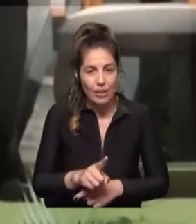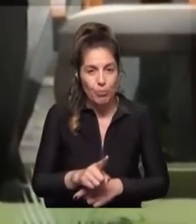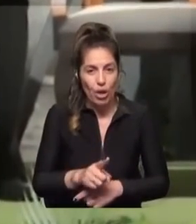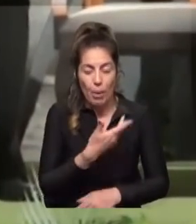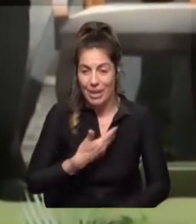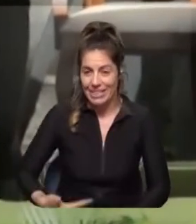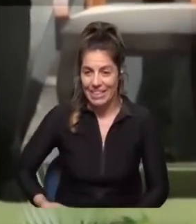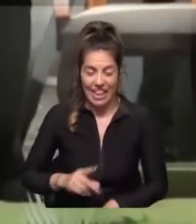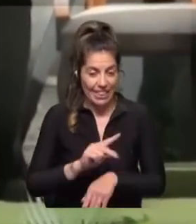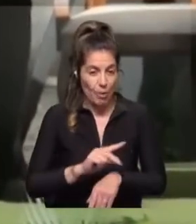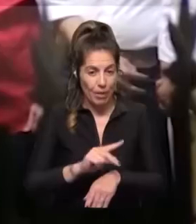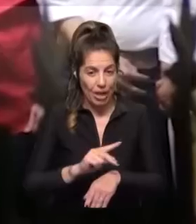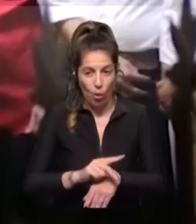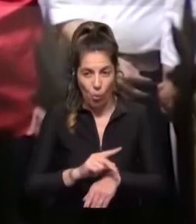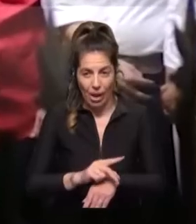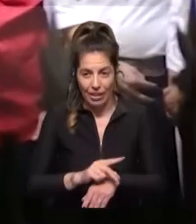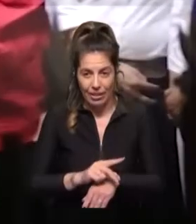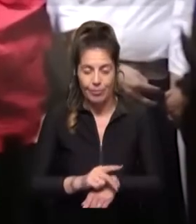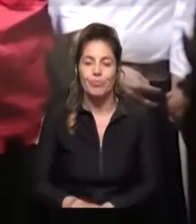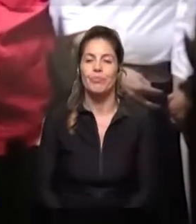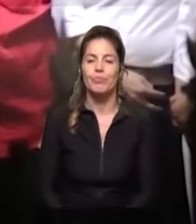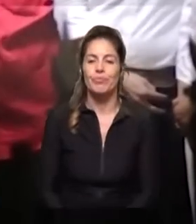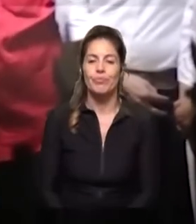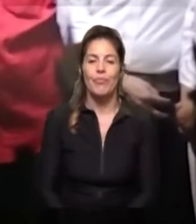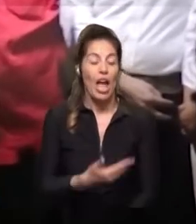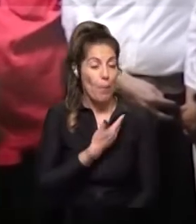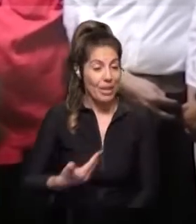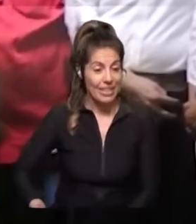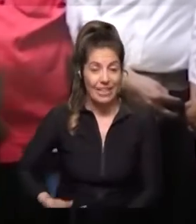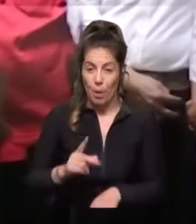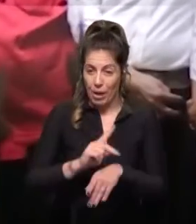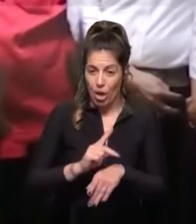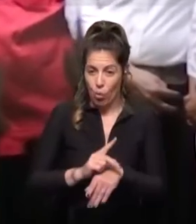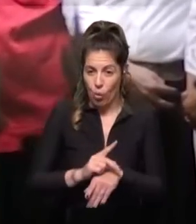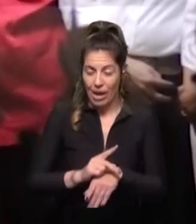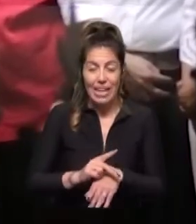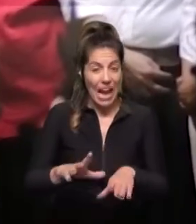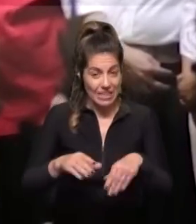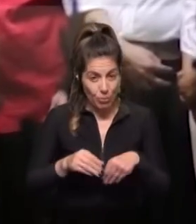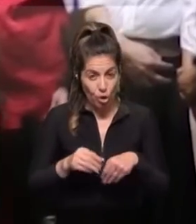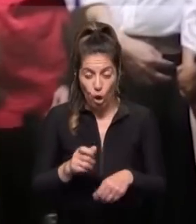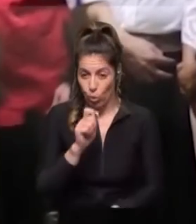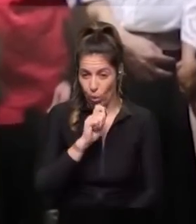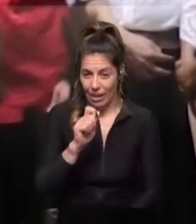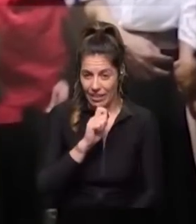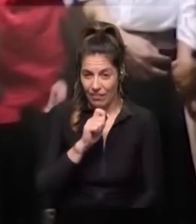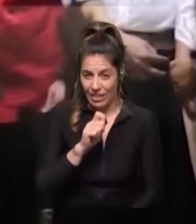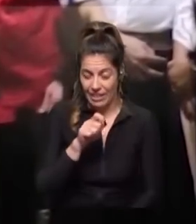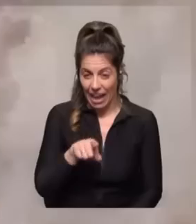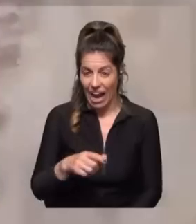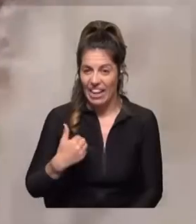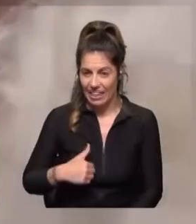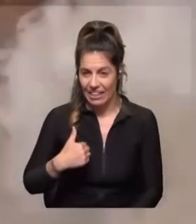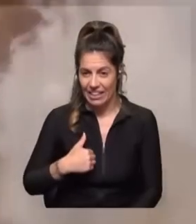Santiago Peña en una comparecencia ante los medios el mandatario paraguayo admitió en una entrevista concedida al diario argentino la nación